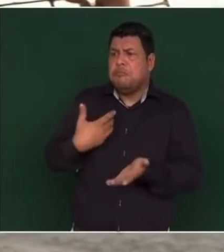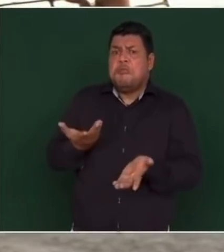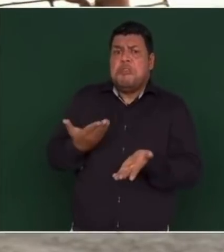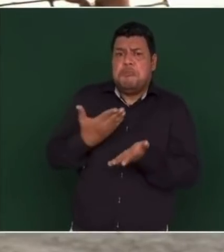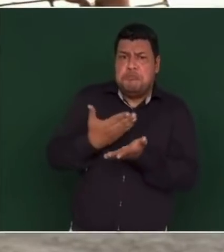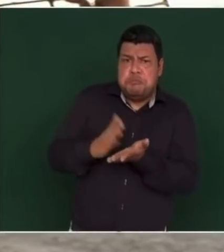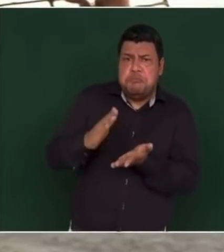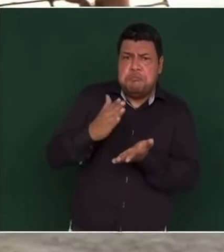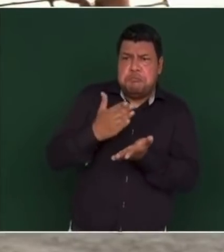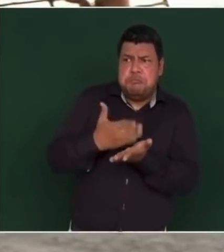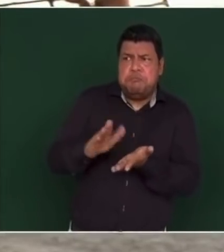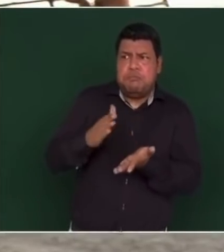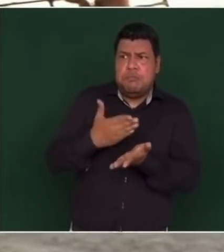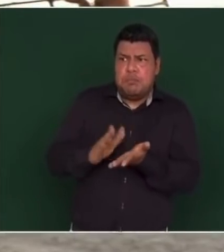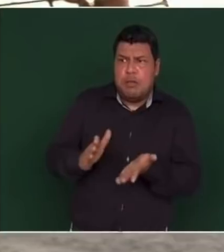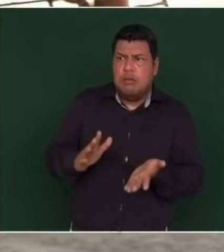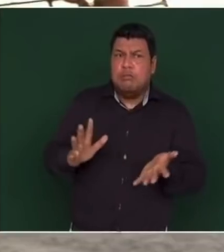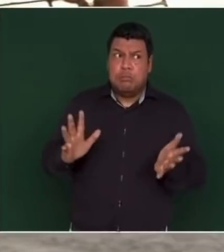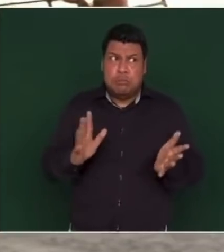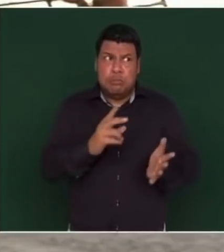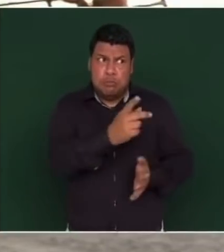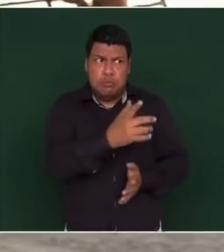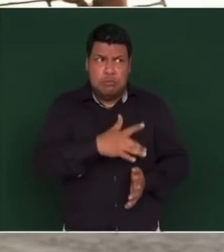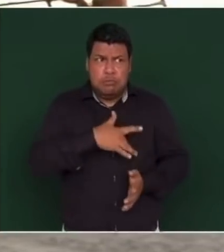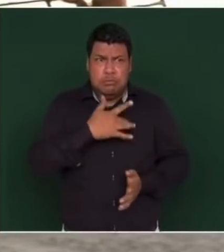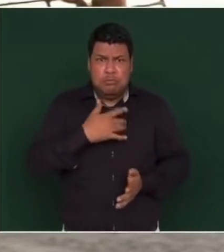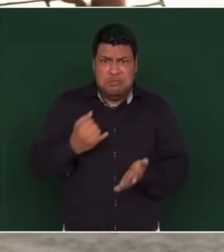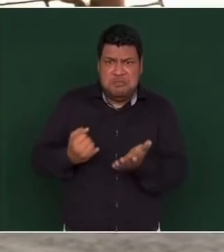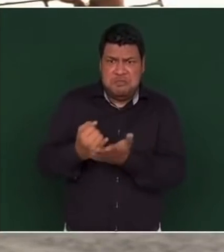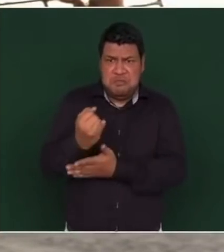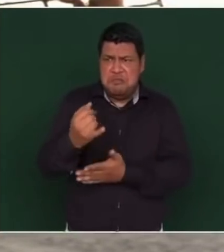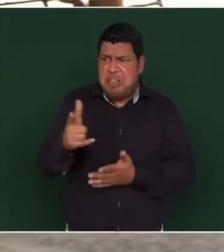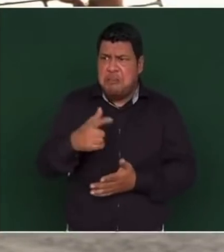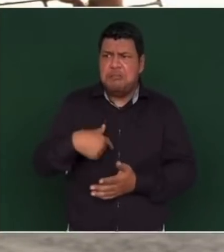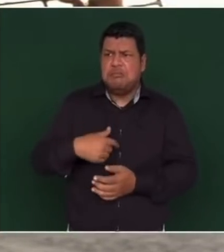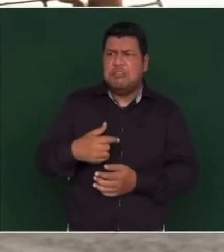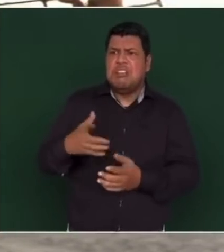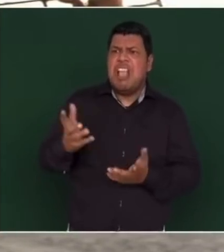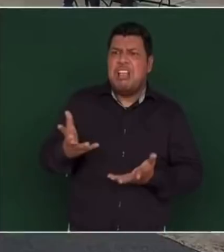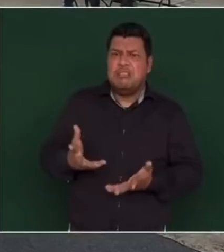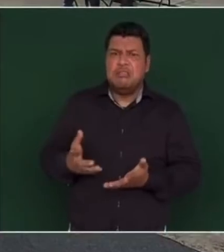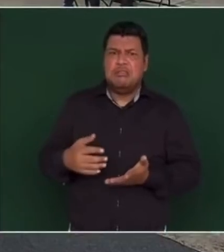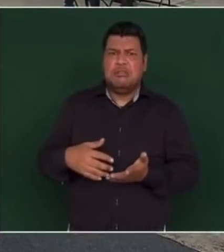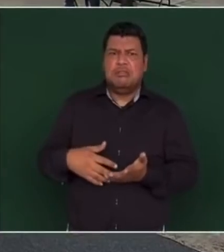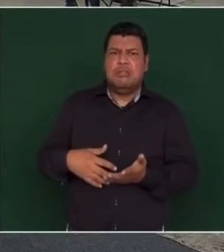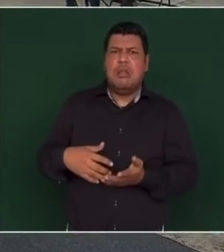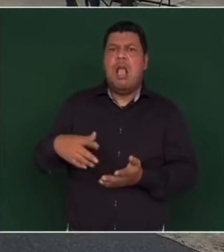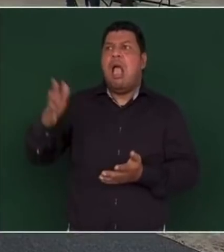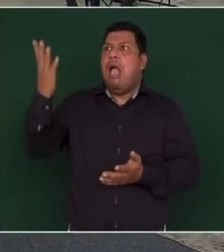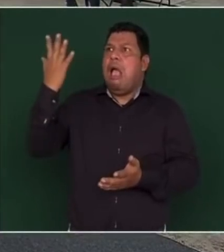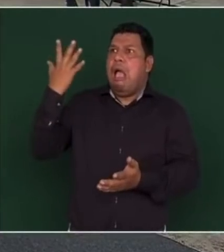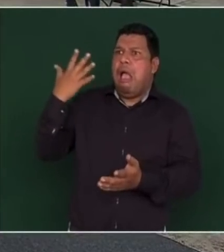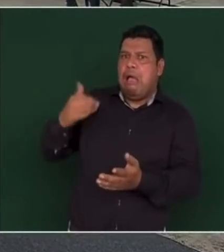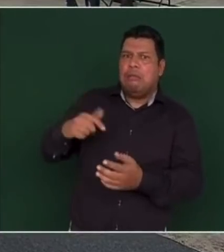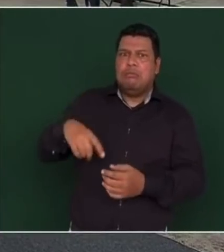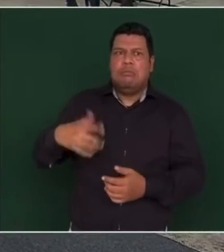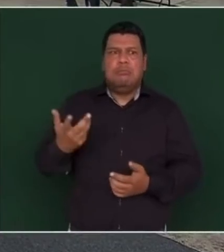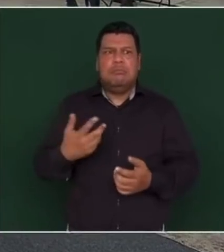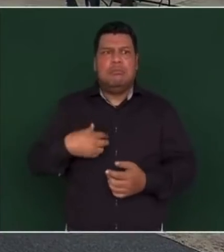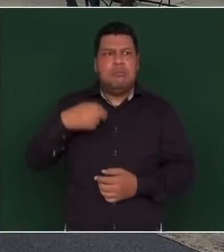tienen. Preguntarle, presidente, si usted está de acuerdo con esta reforma con la que prácticamente se está regresando a los tiempos del